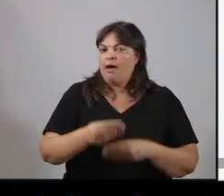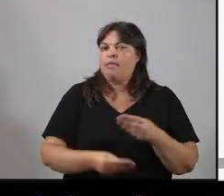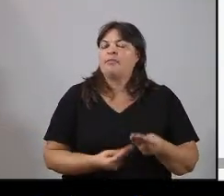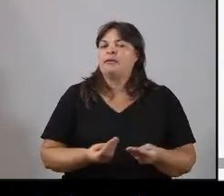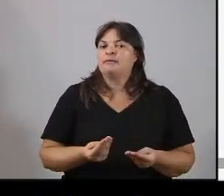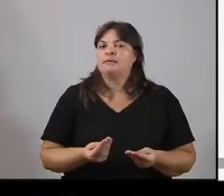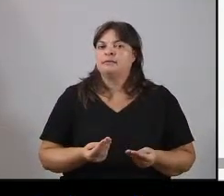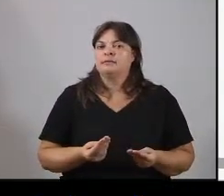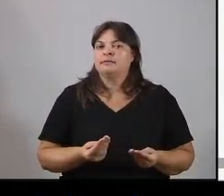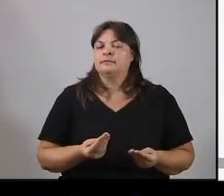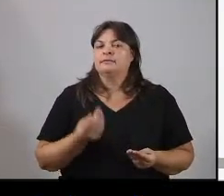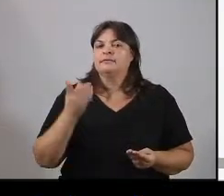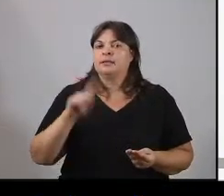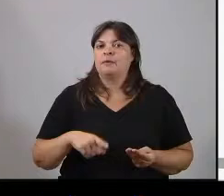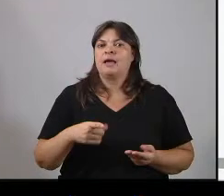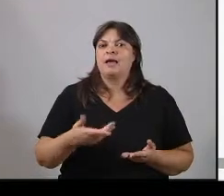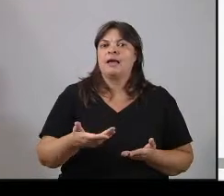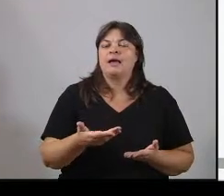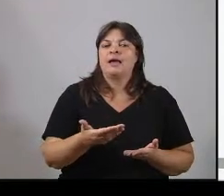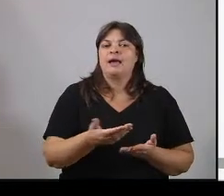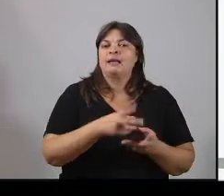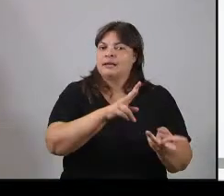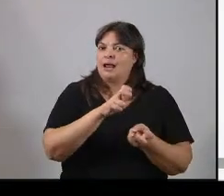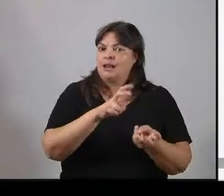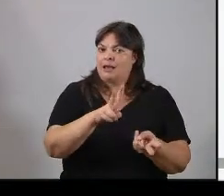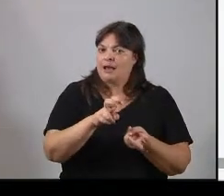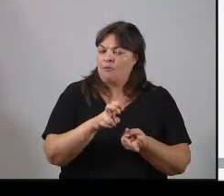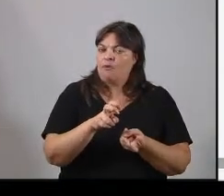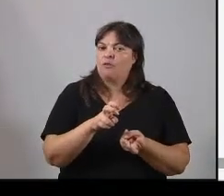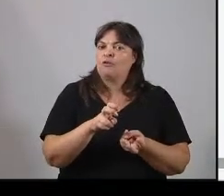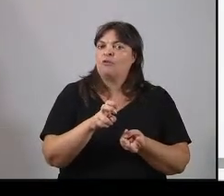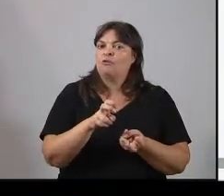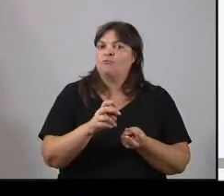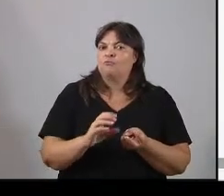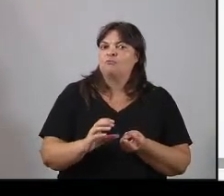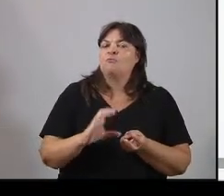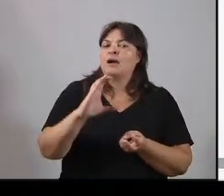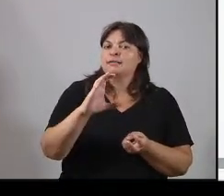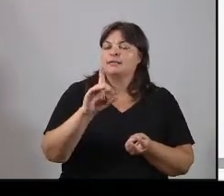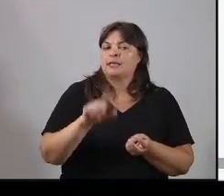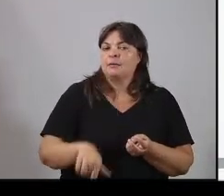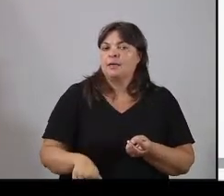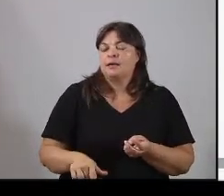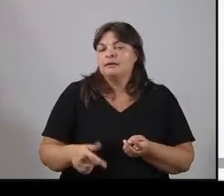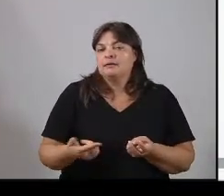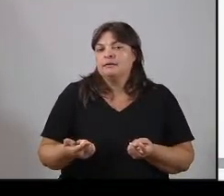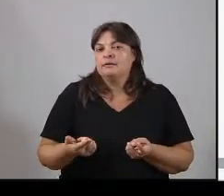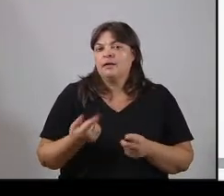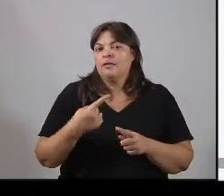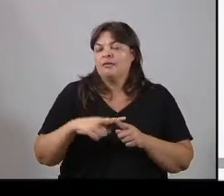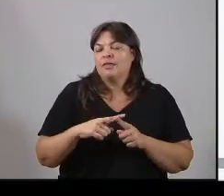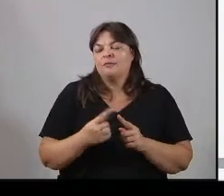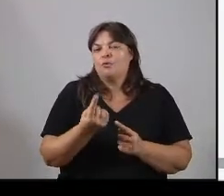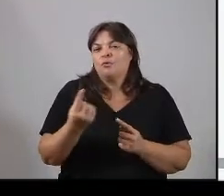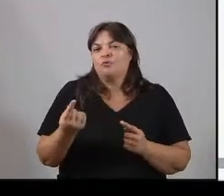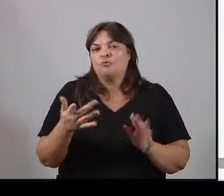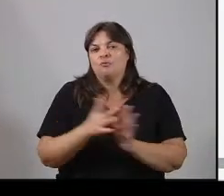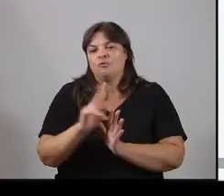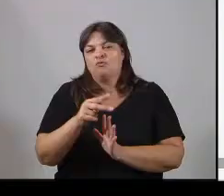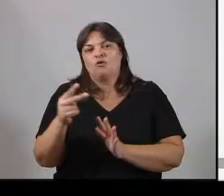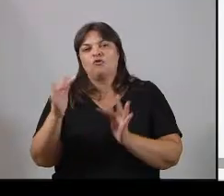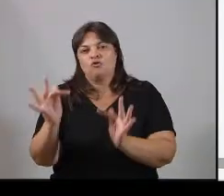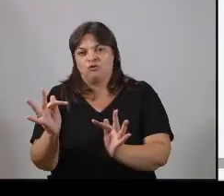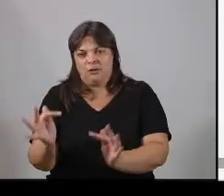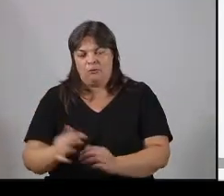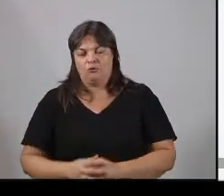cuenta, con una recaudación tributaria que también sube mucho y optimizando cada céntimo. Y en cuanto a